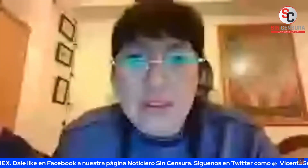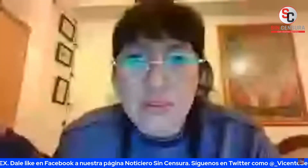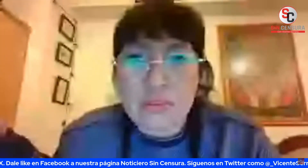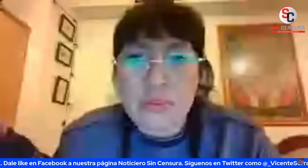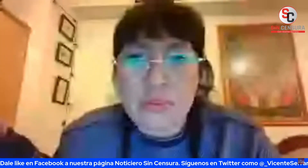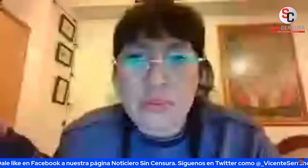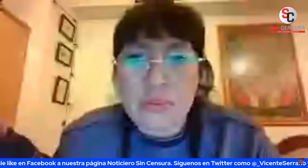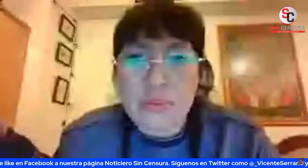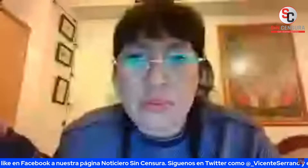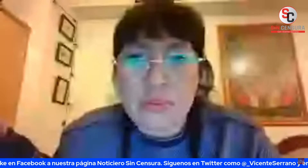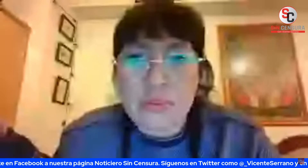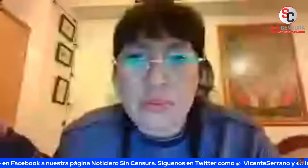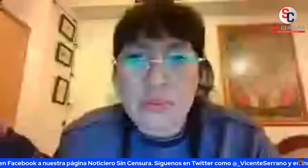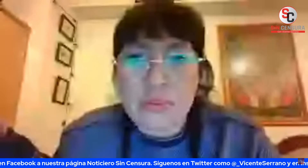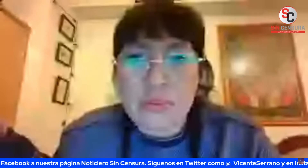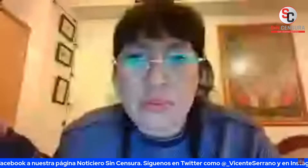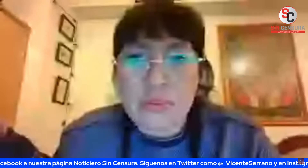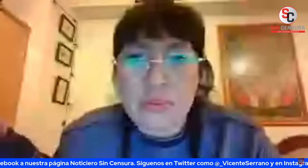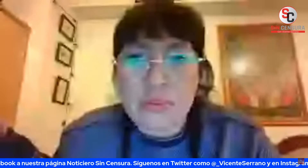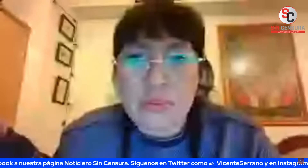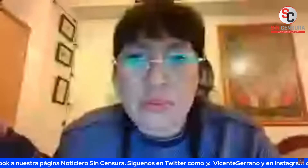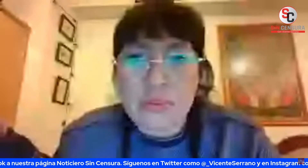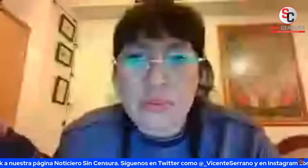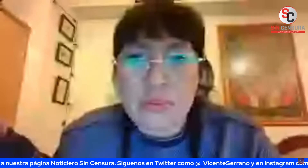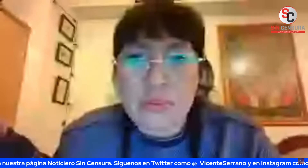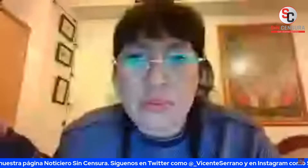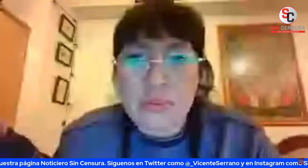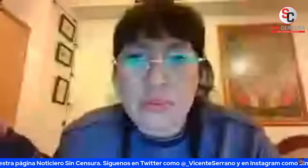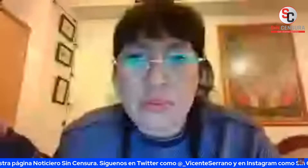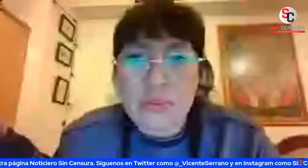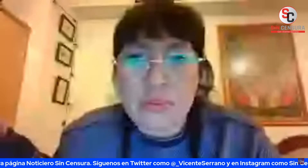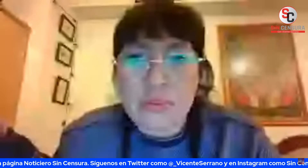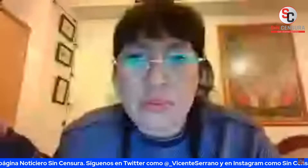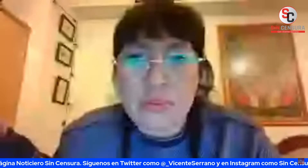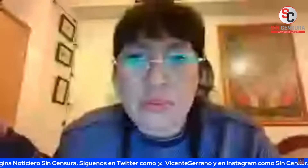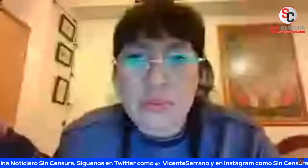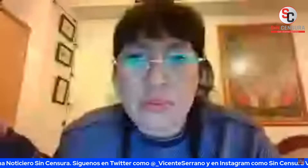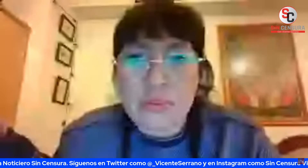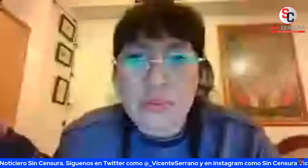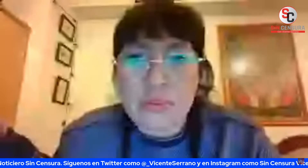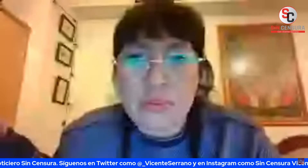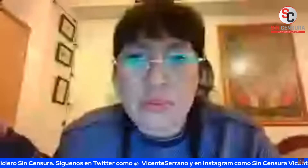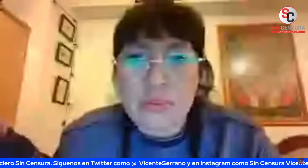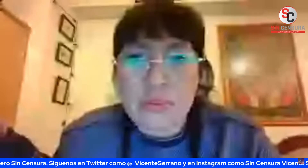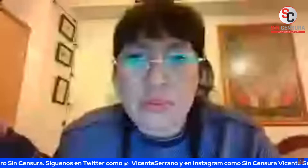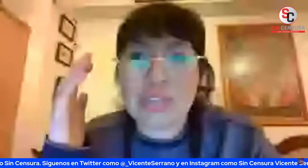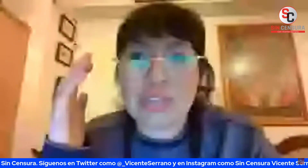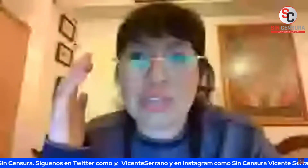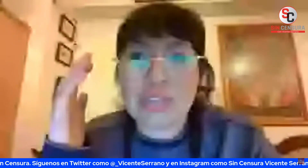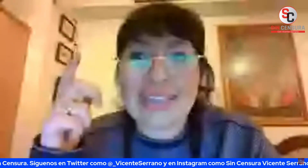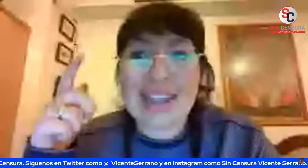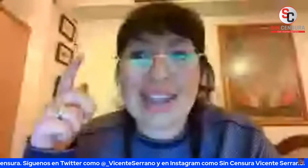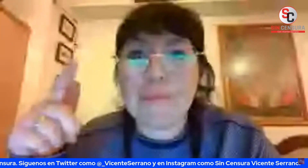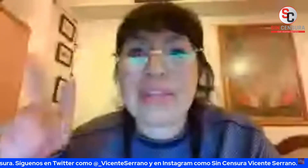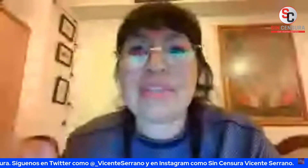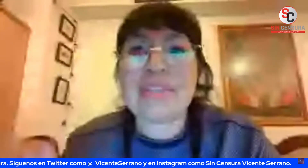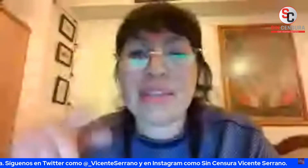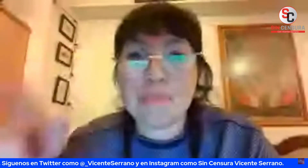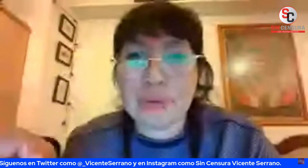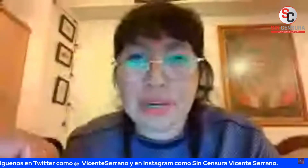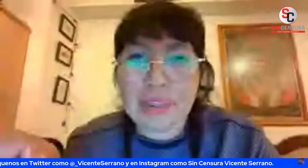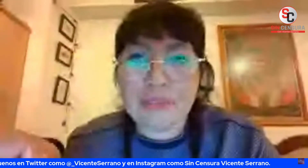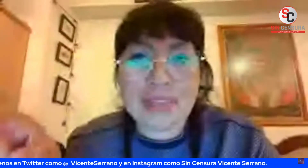la verdad es que por una parte, insisto, celebro que haya todos estos días la capacidad de poner a debate muchos